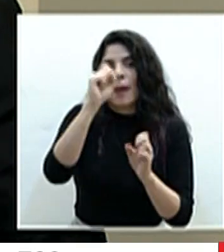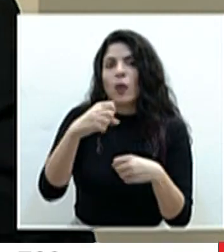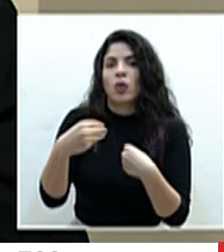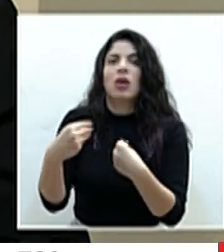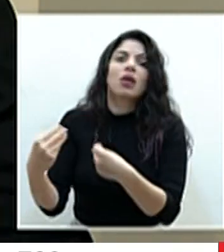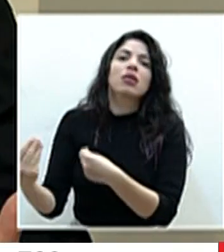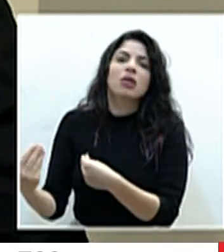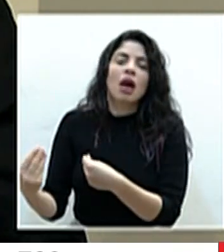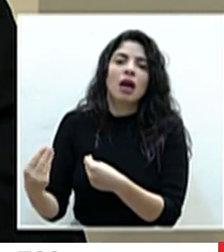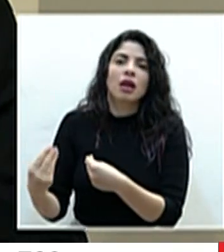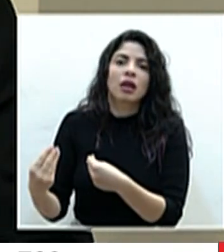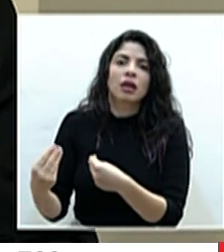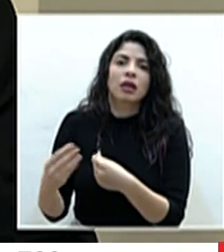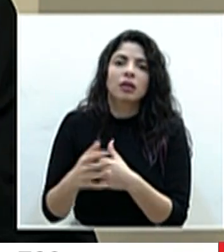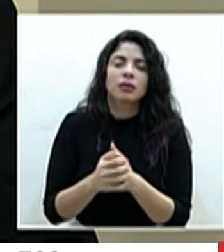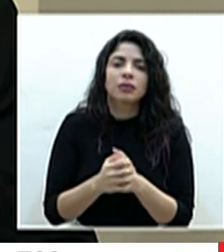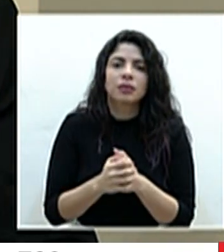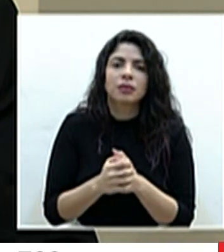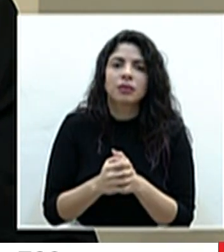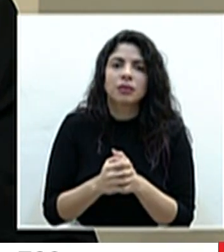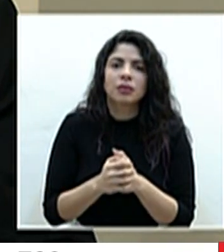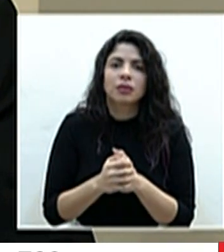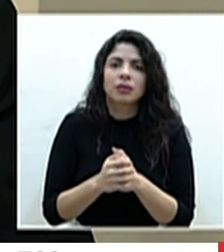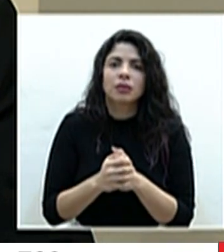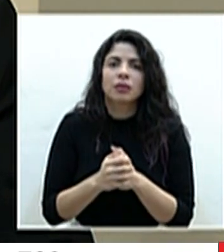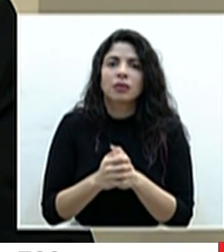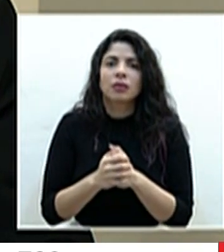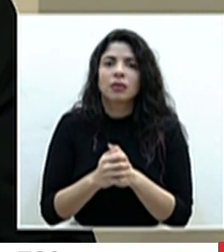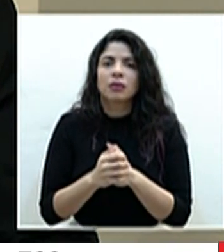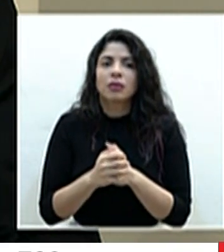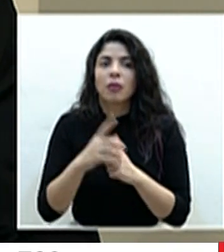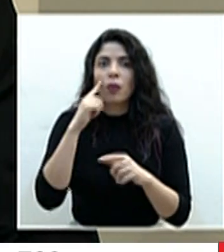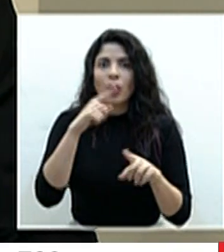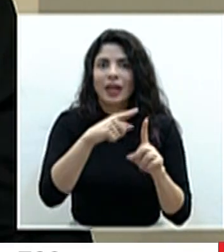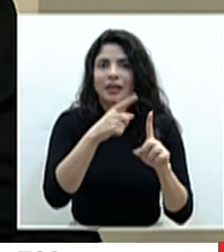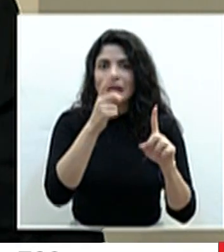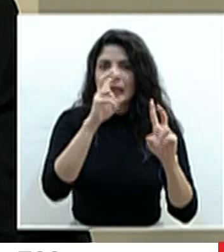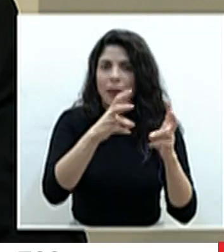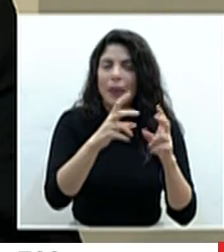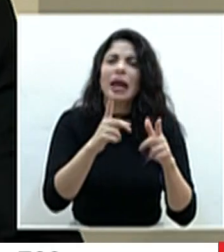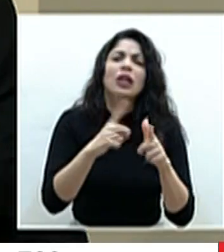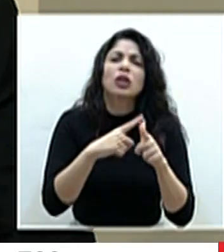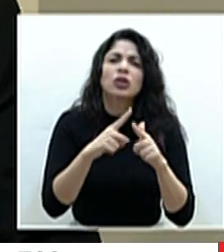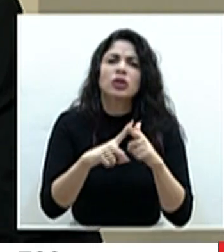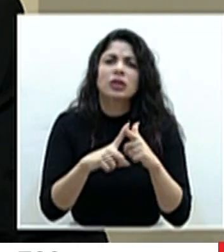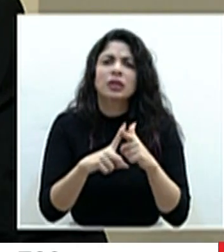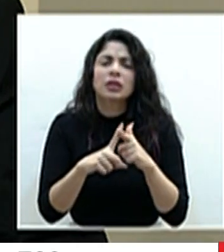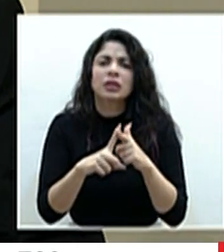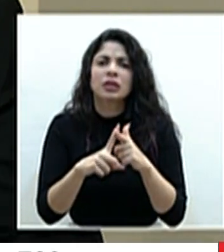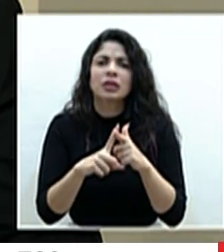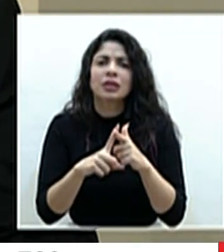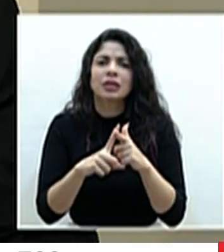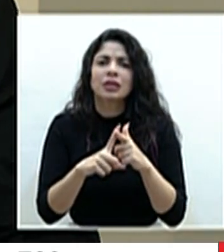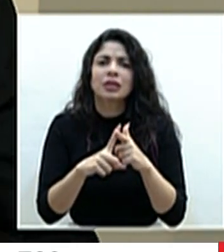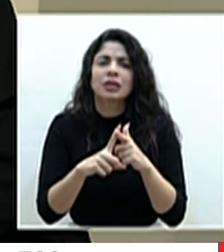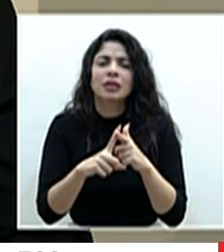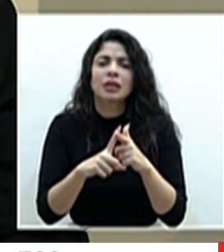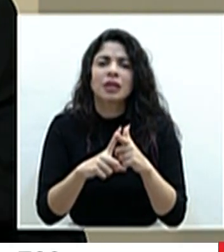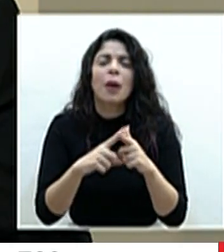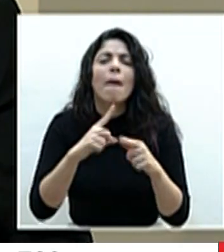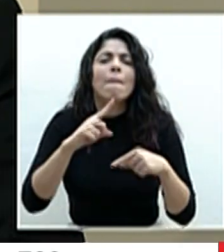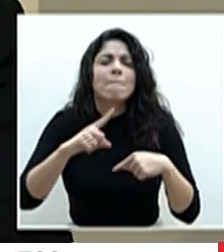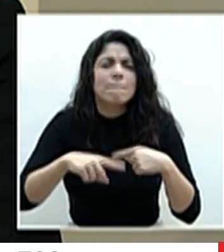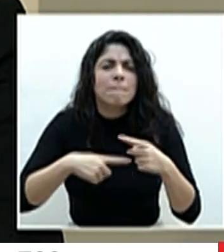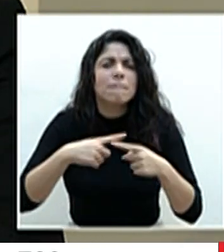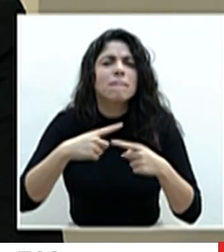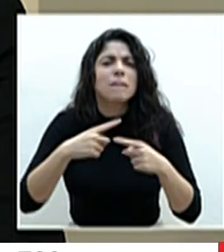No hay un plan en ese sentido. Entonces insistiremos, y llevaremos